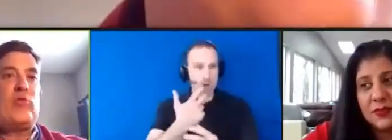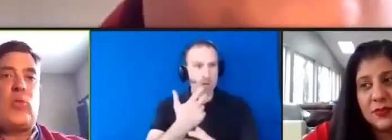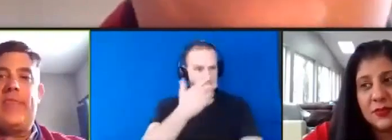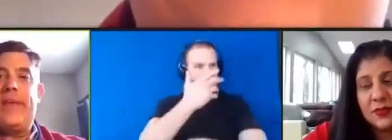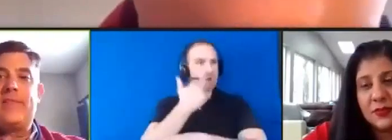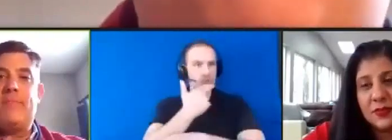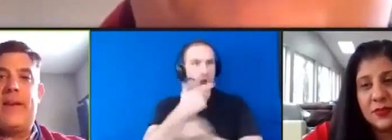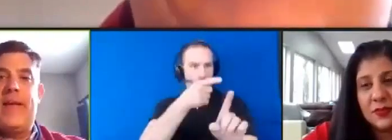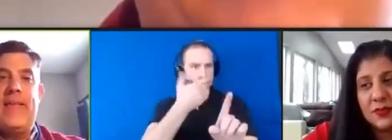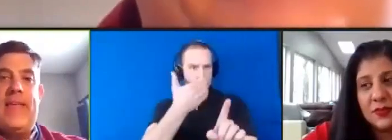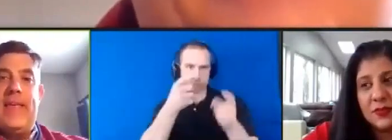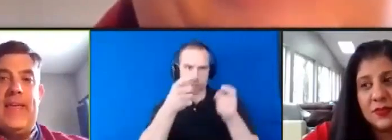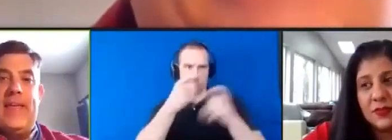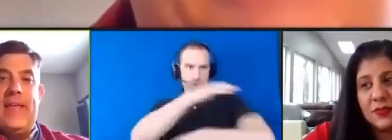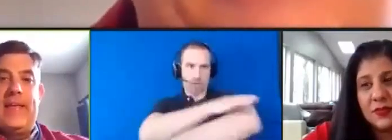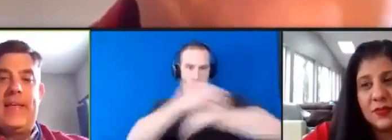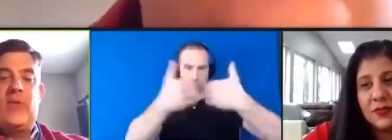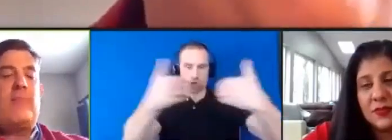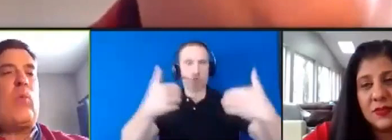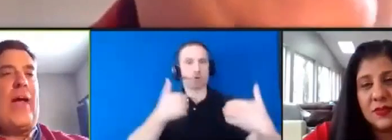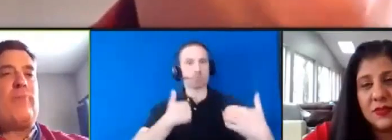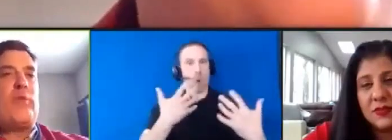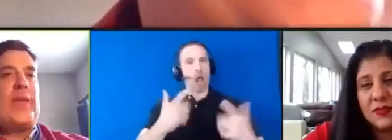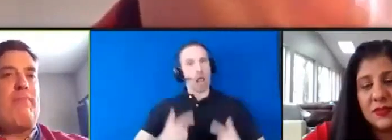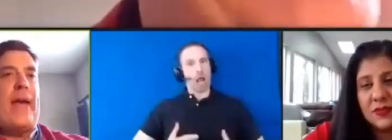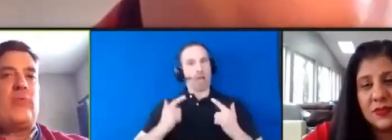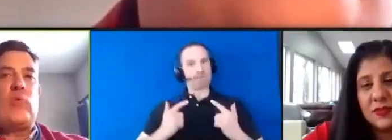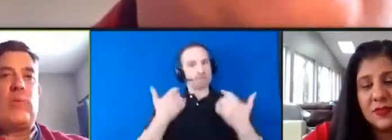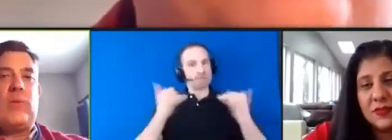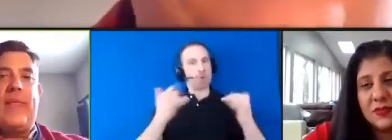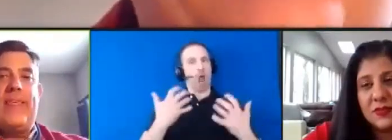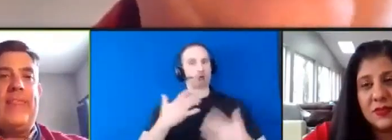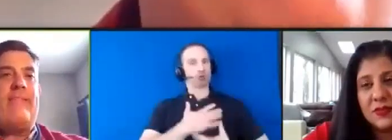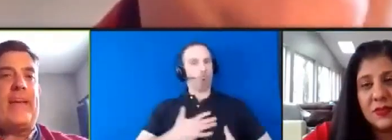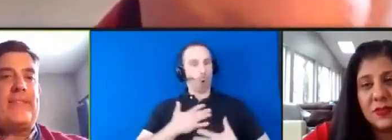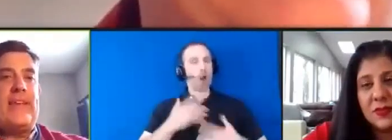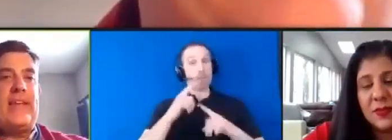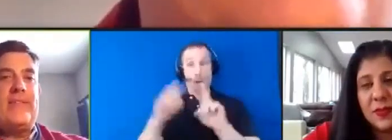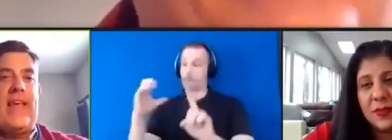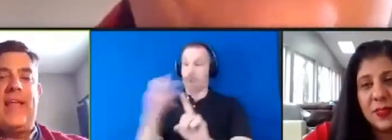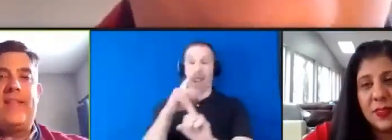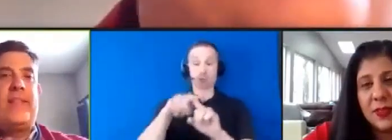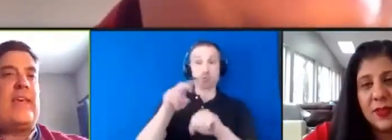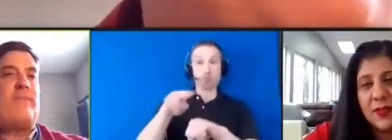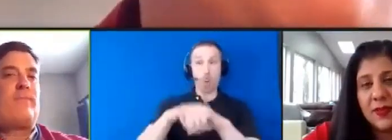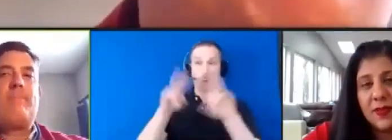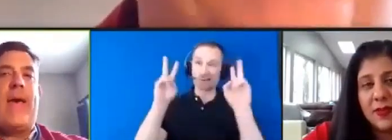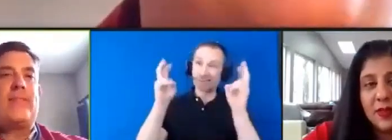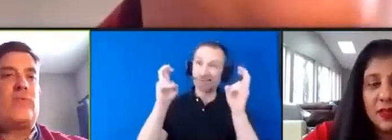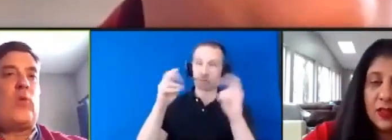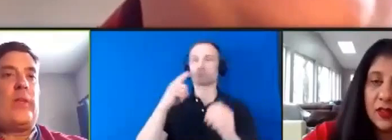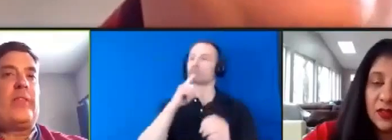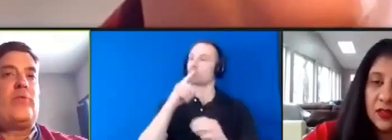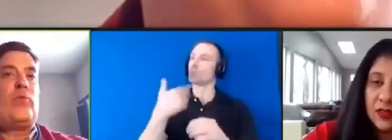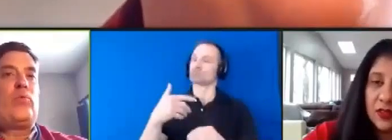creo que si nos deshacemos de eso antes sería maravilloso me gusta a aquellos lugares donde